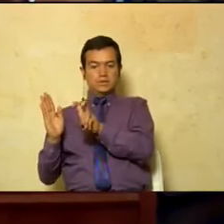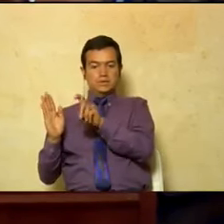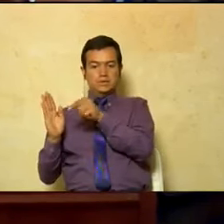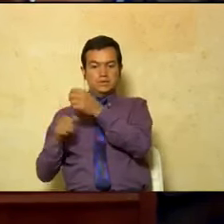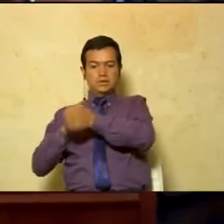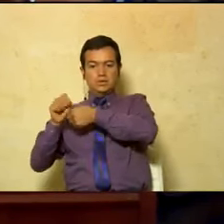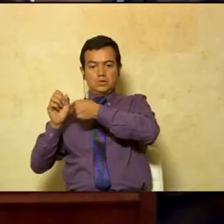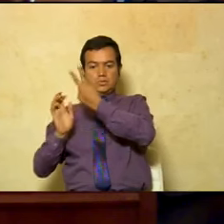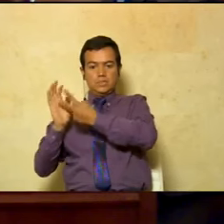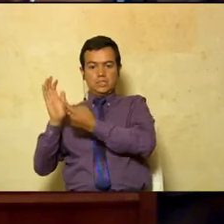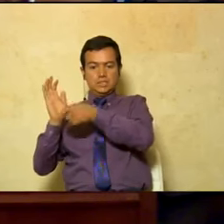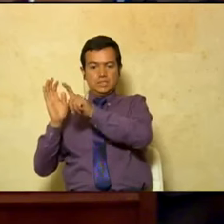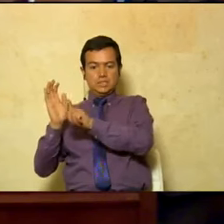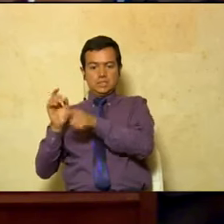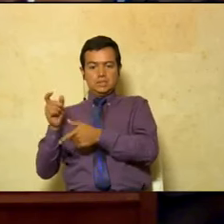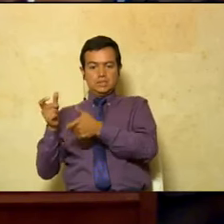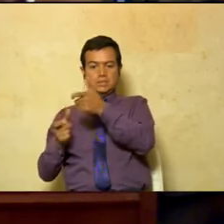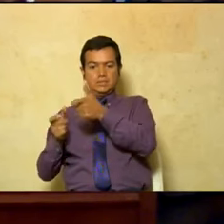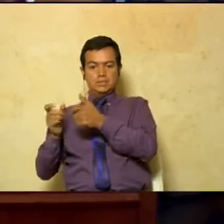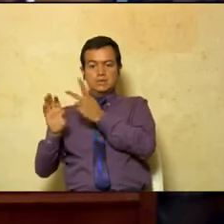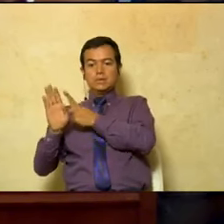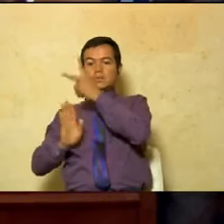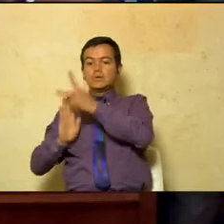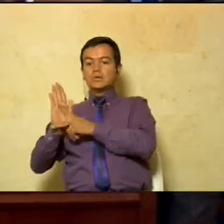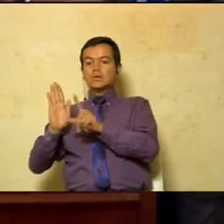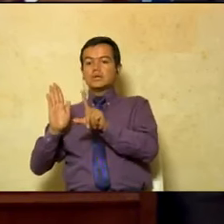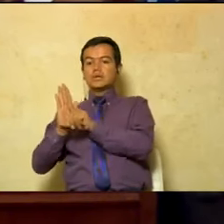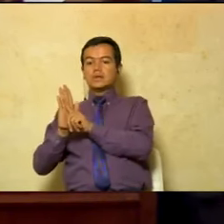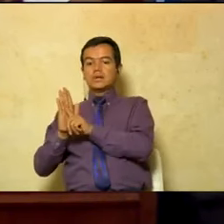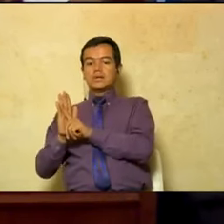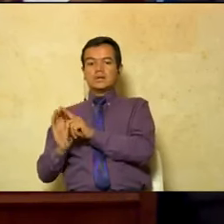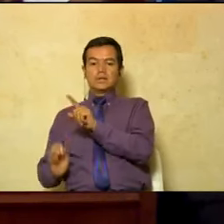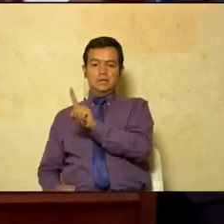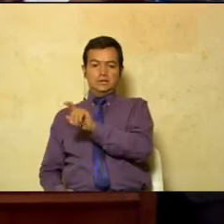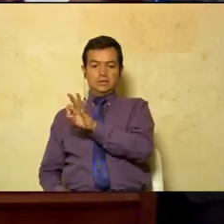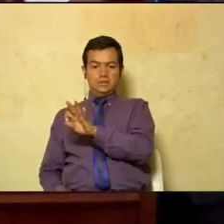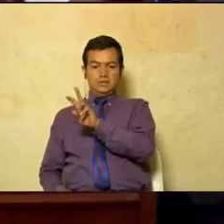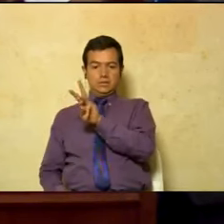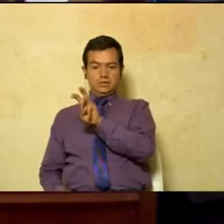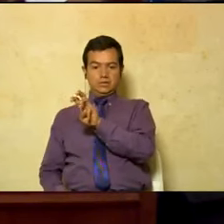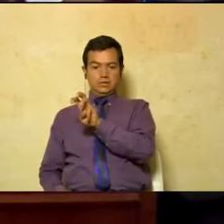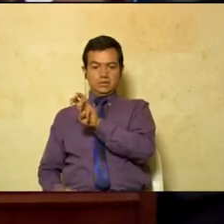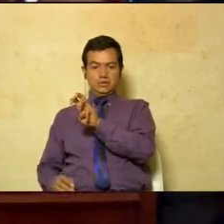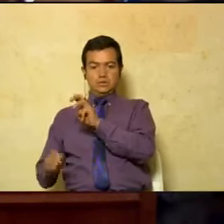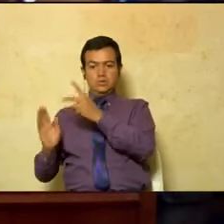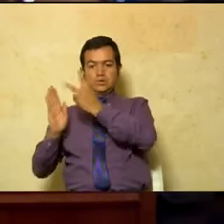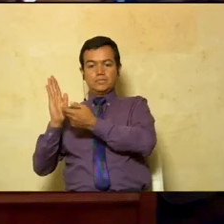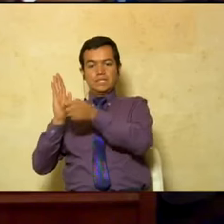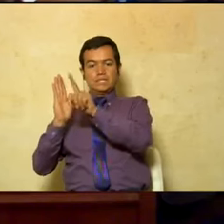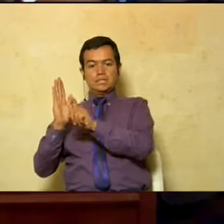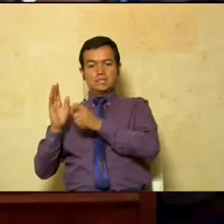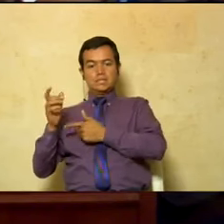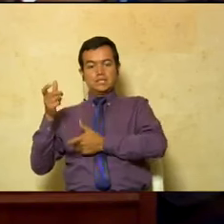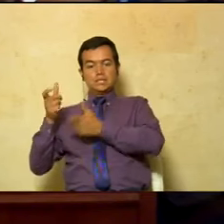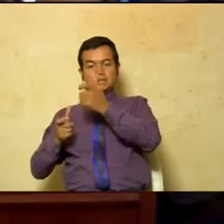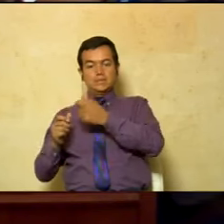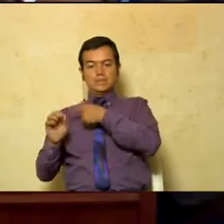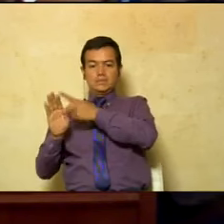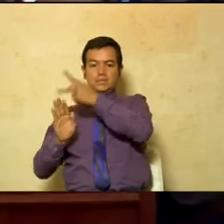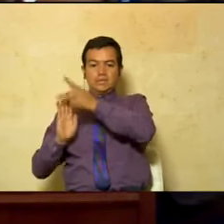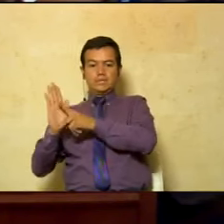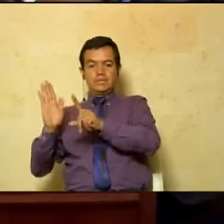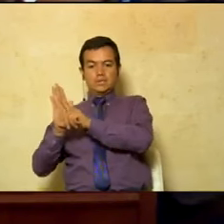07726 cámara proyecto de ley número 1386 cámara proyecto de ley